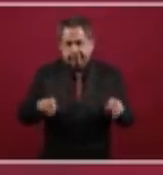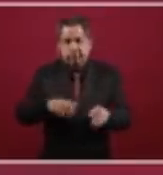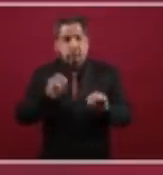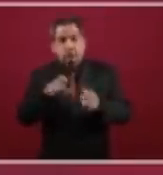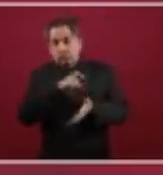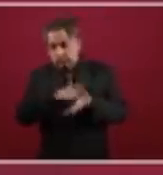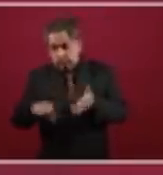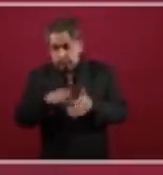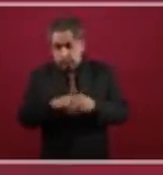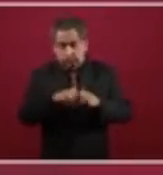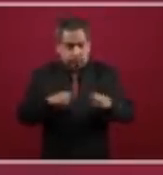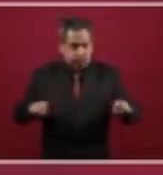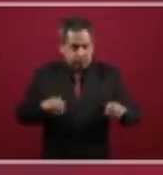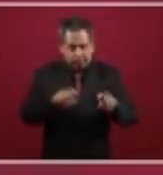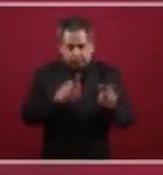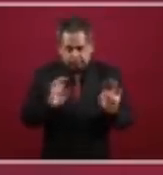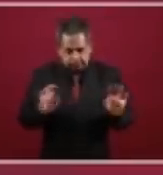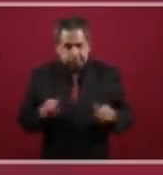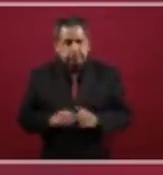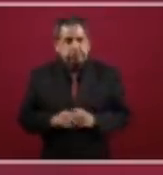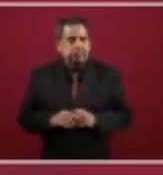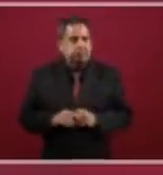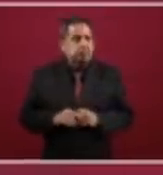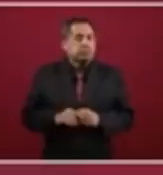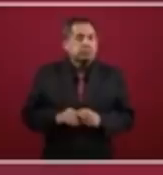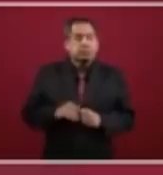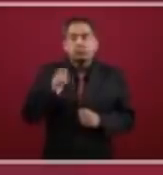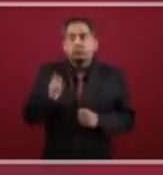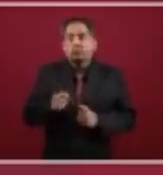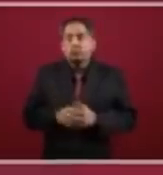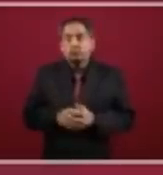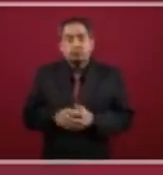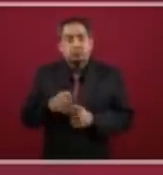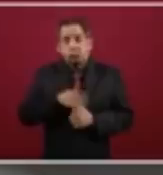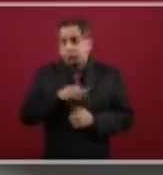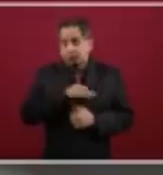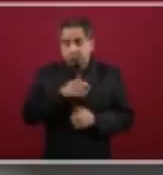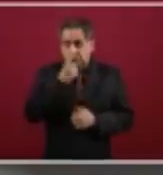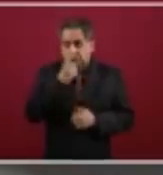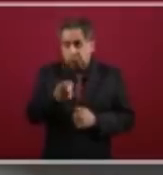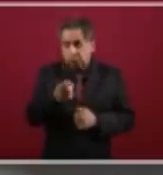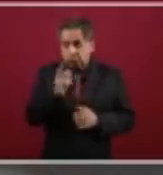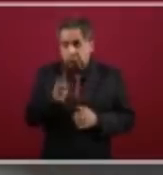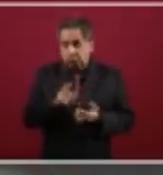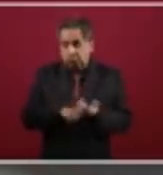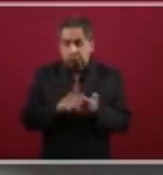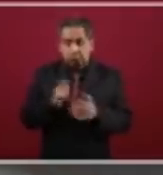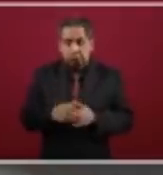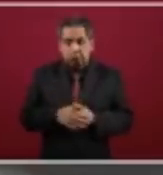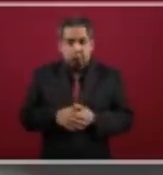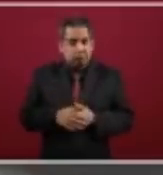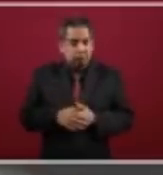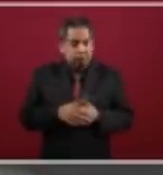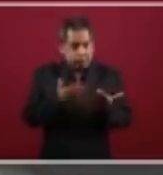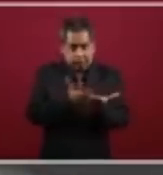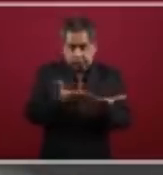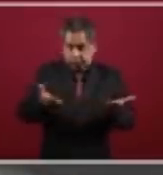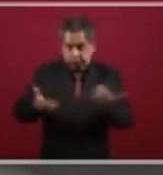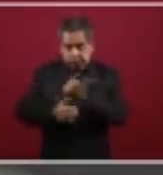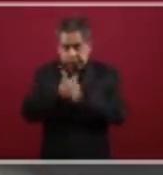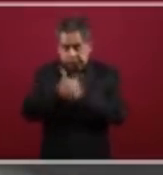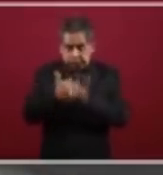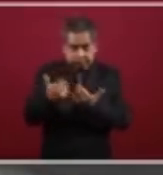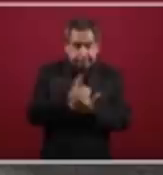está haciendo, la obra. Y puedo decirle que en la licitación se